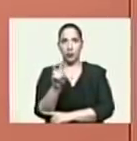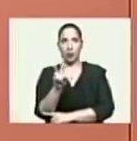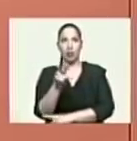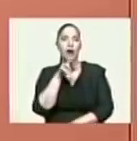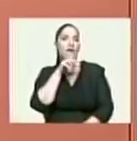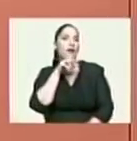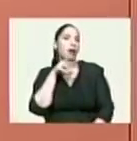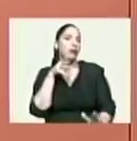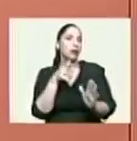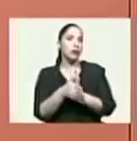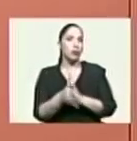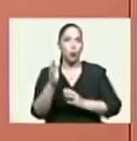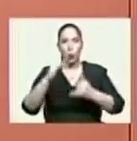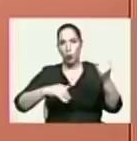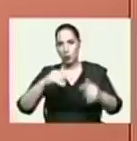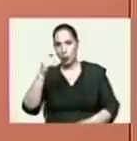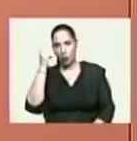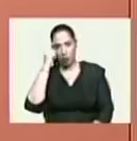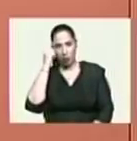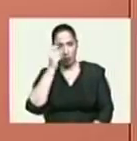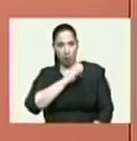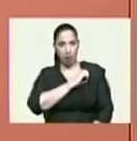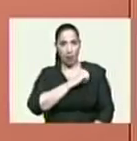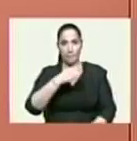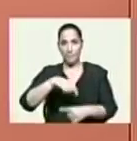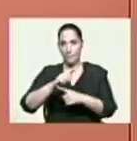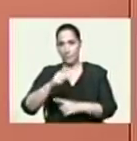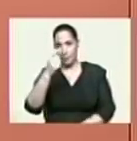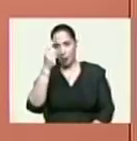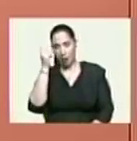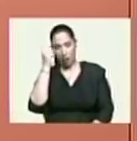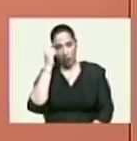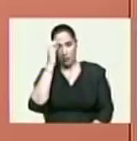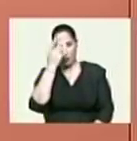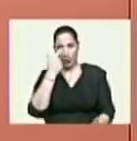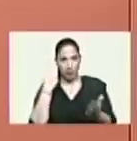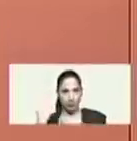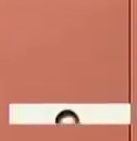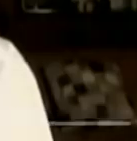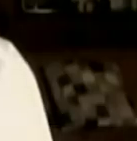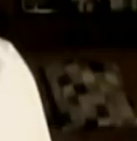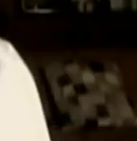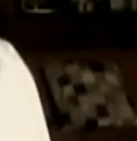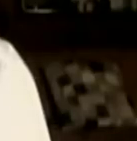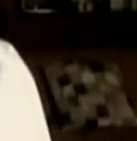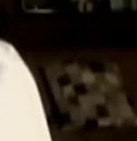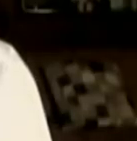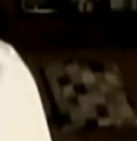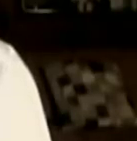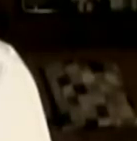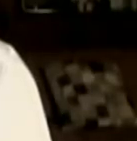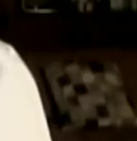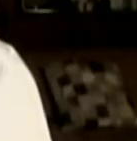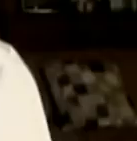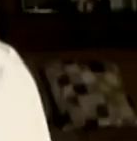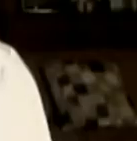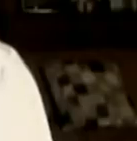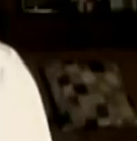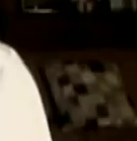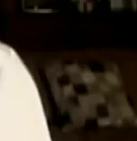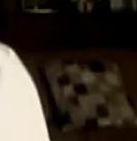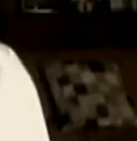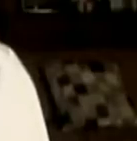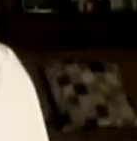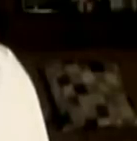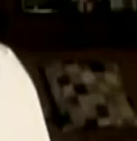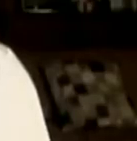hablando en los últimos días de enero y en los primeros días de febrero. Adelante, video, por favor. Al final, buscamos llegar, como siempre dijimos, a un